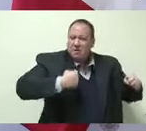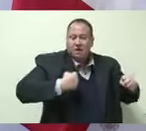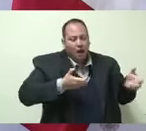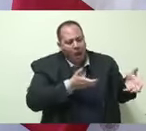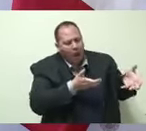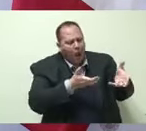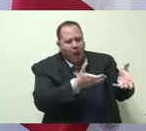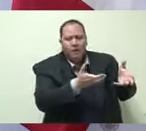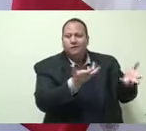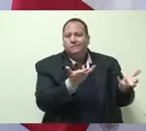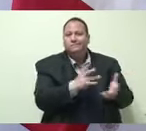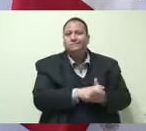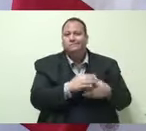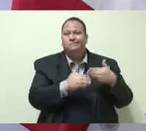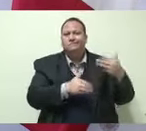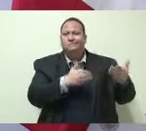van